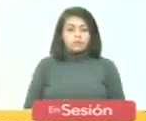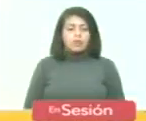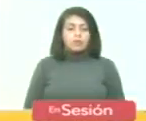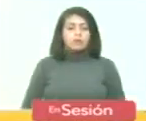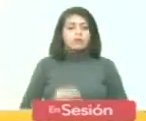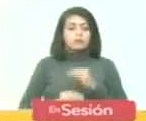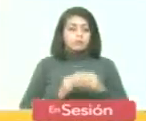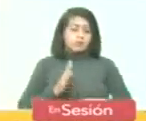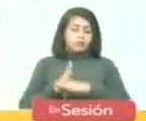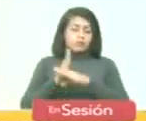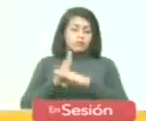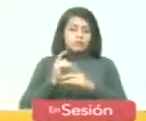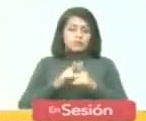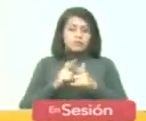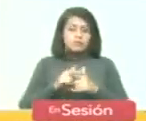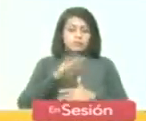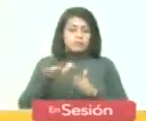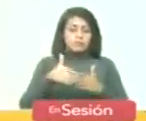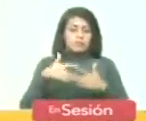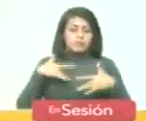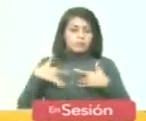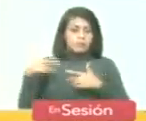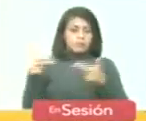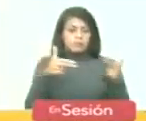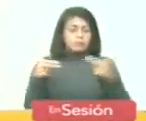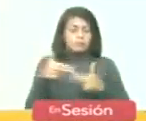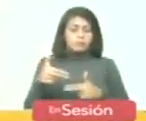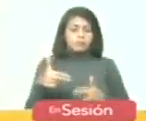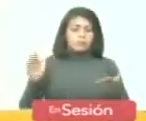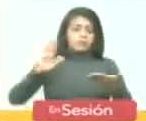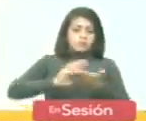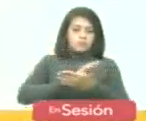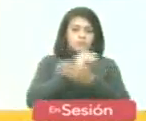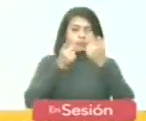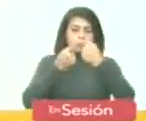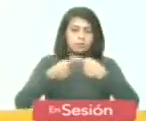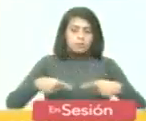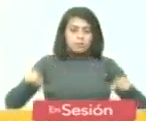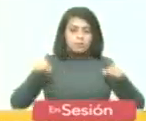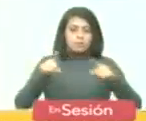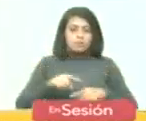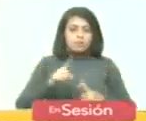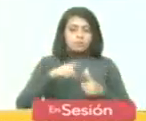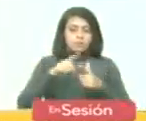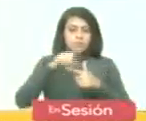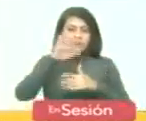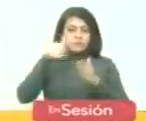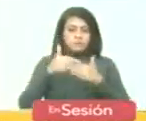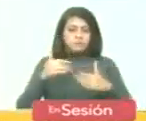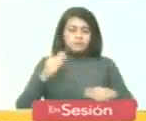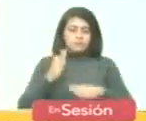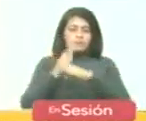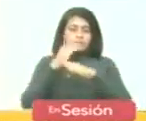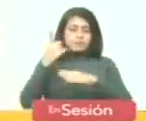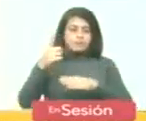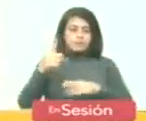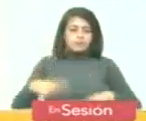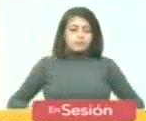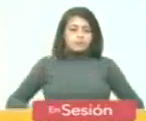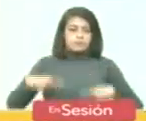en contra de todo acto de violencia para dirimir las diferencias y todo atentado contra el derecho de la